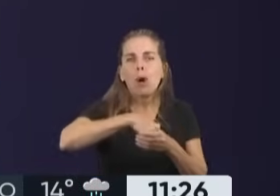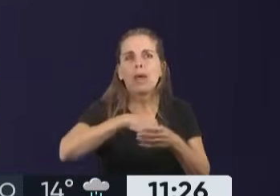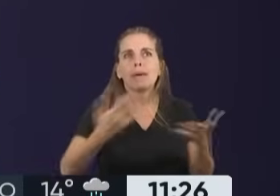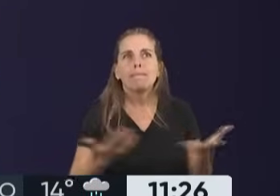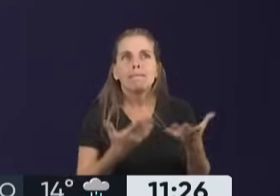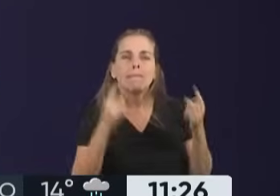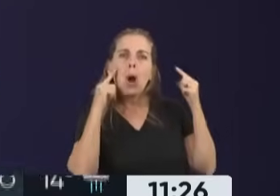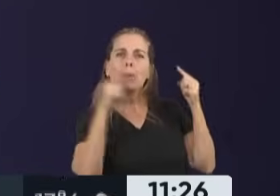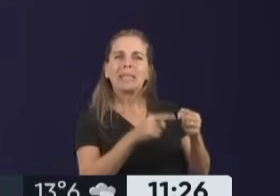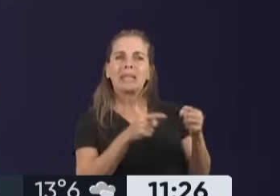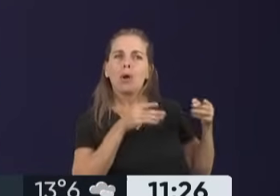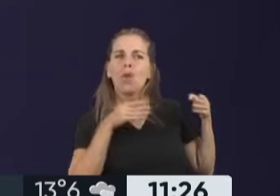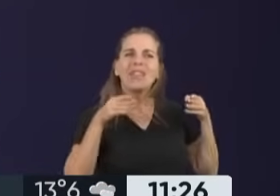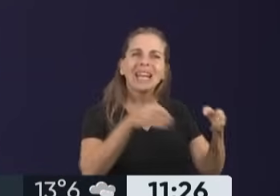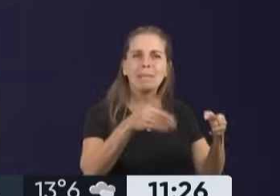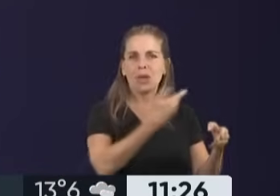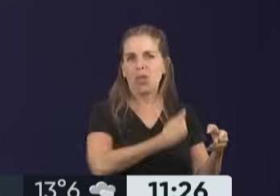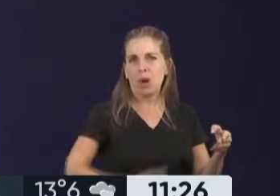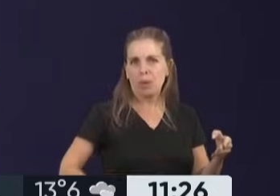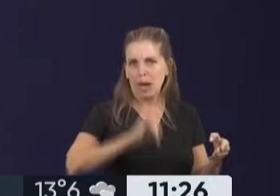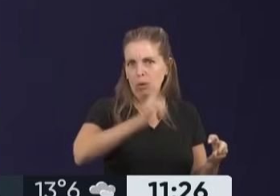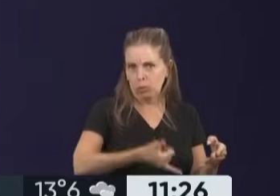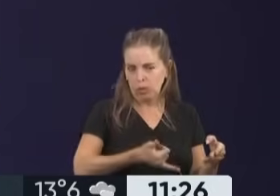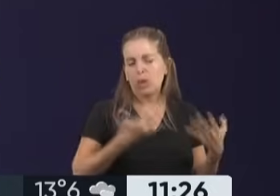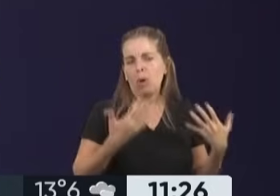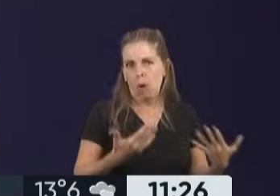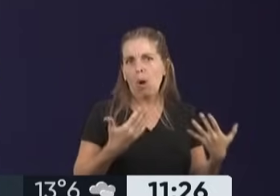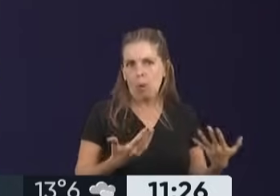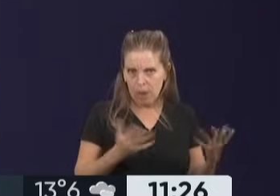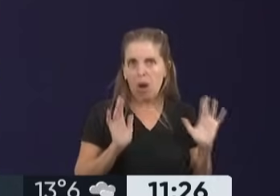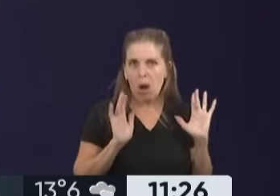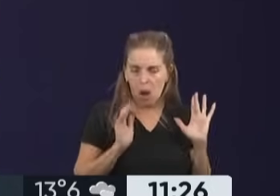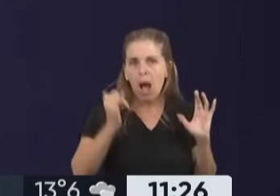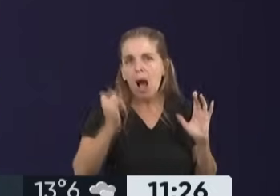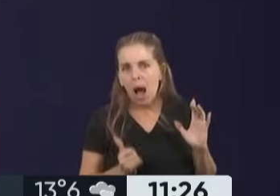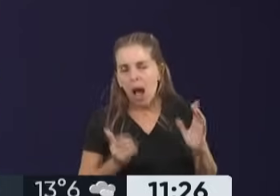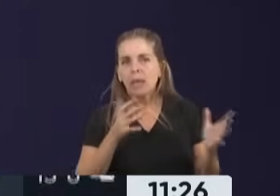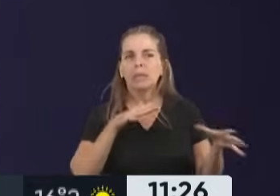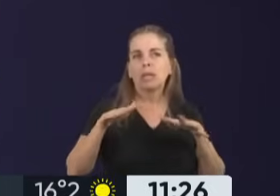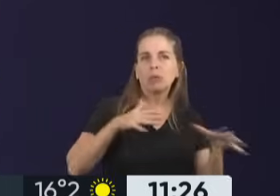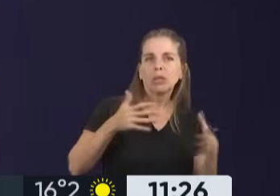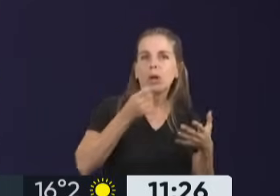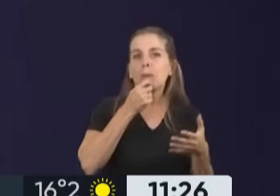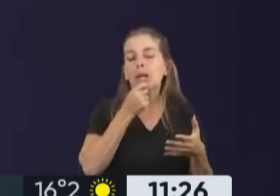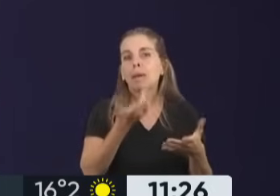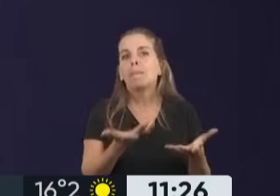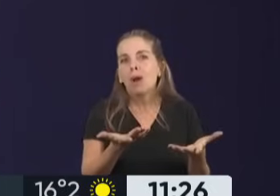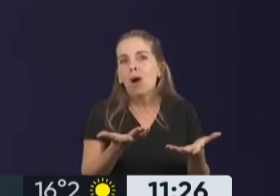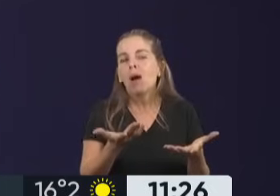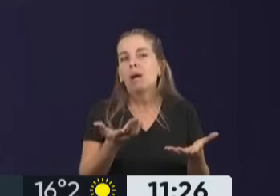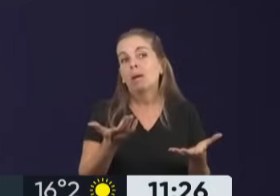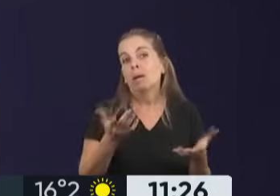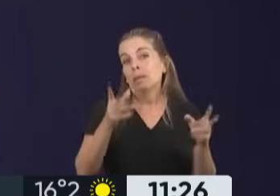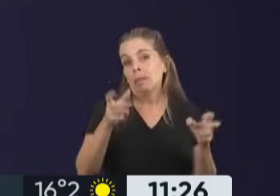o de nuestro camino. Por supuesto, con algunos matices, ¿no? Por ejemplo, el incorporar